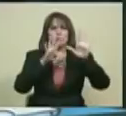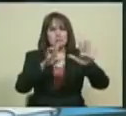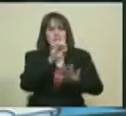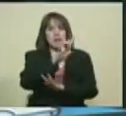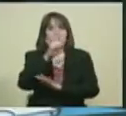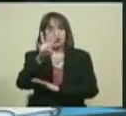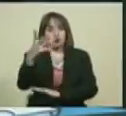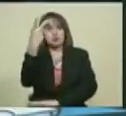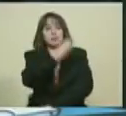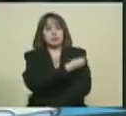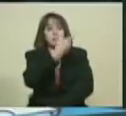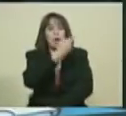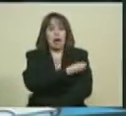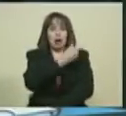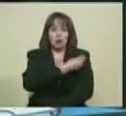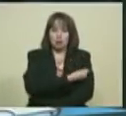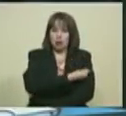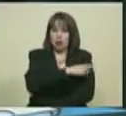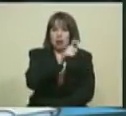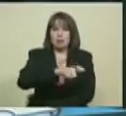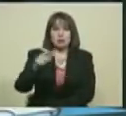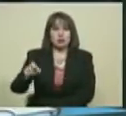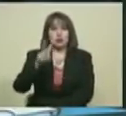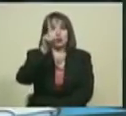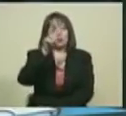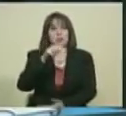5.318.914 dosis de vacunas a